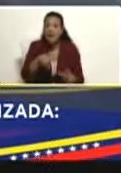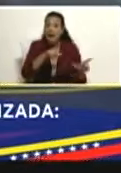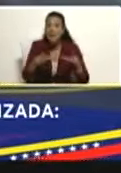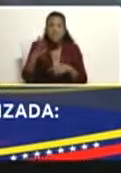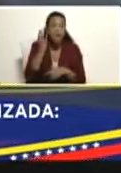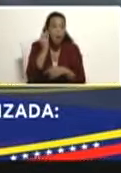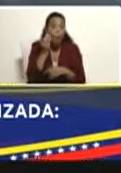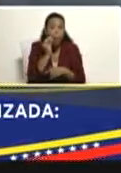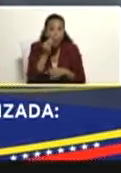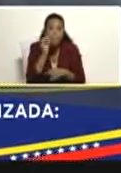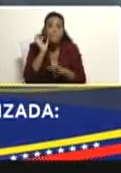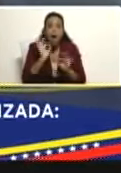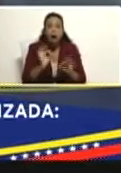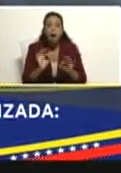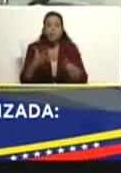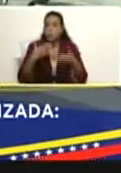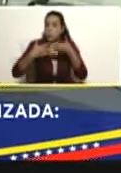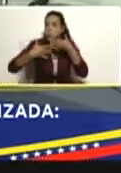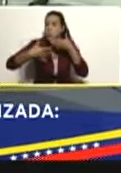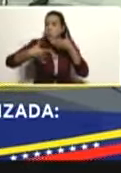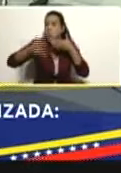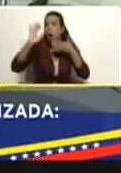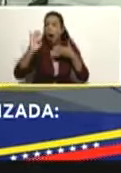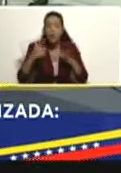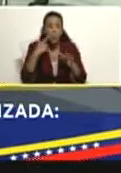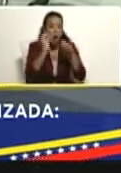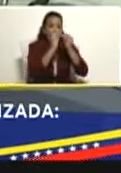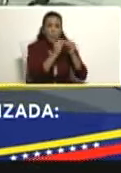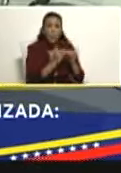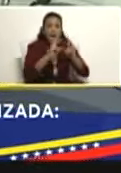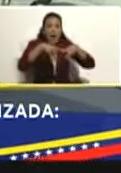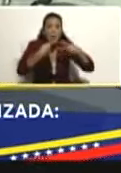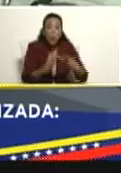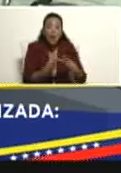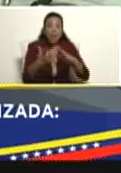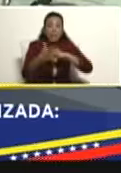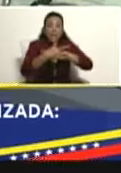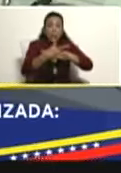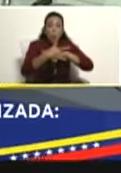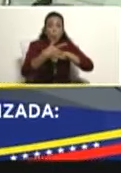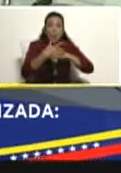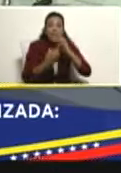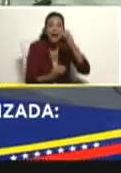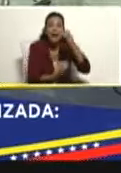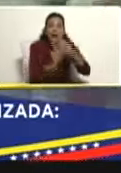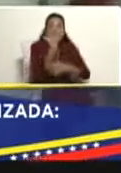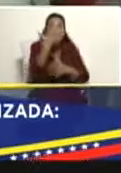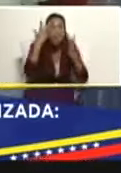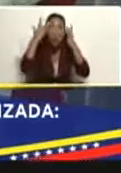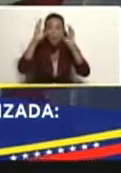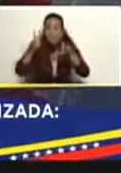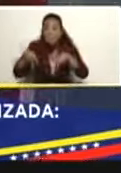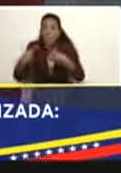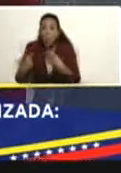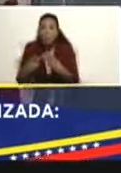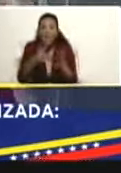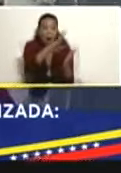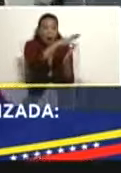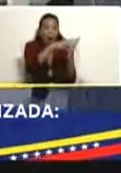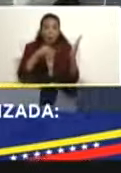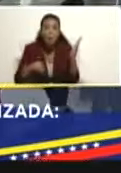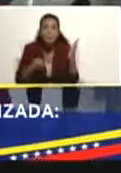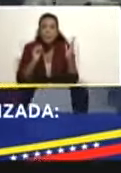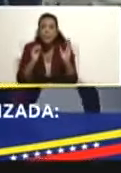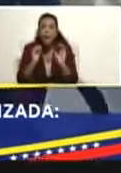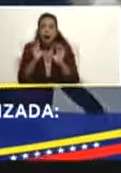un proceso de formación que trasciende la reparación y recuperación. Están creando, han creado prototipos que